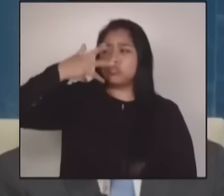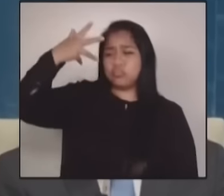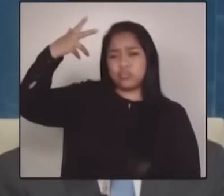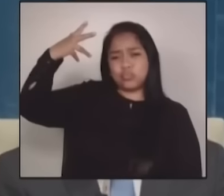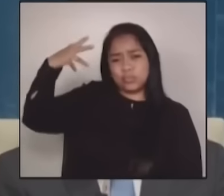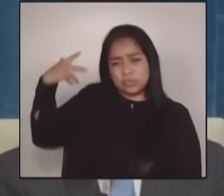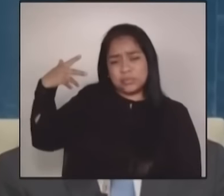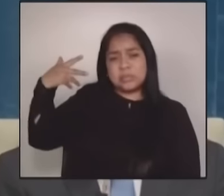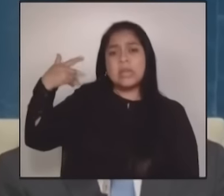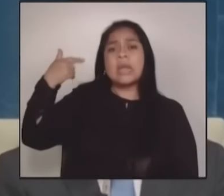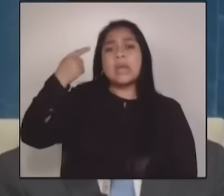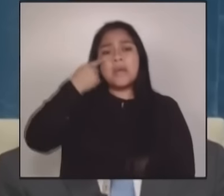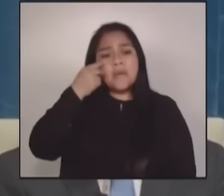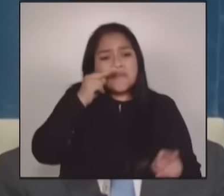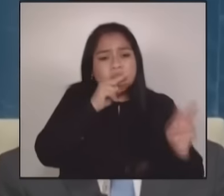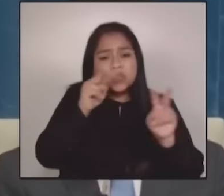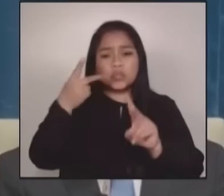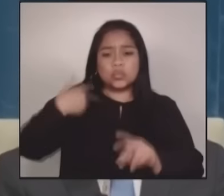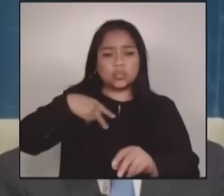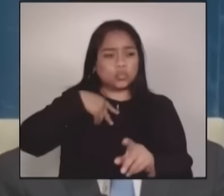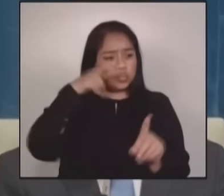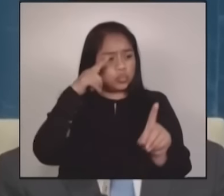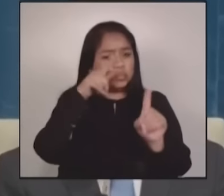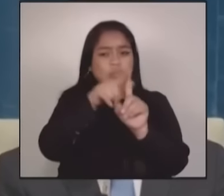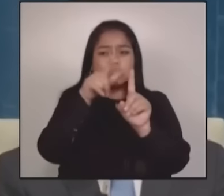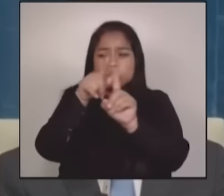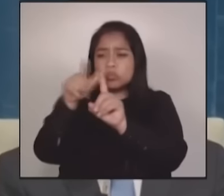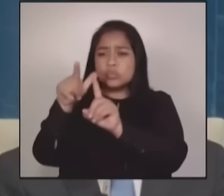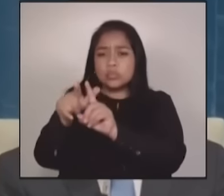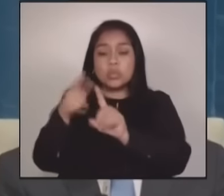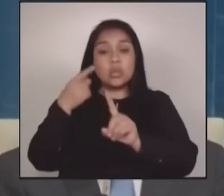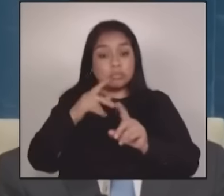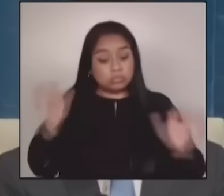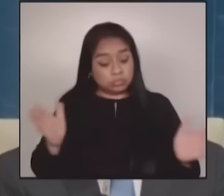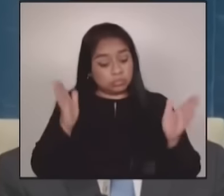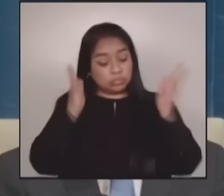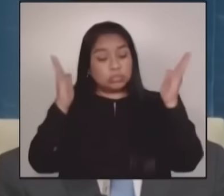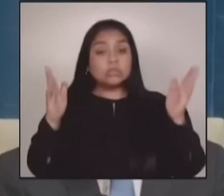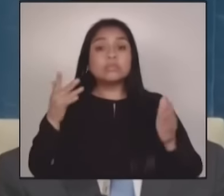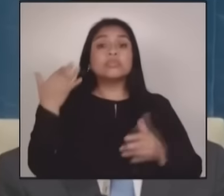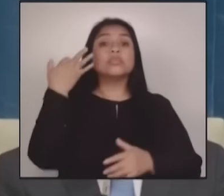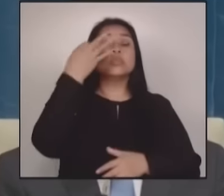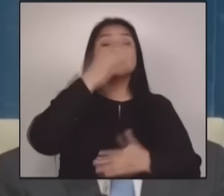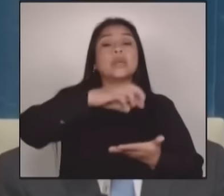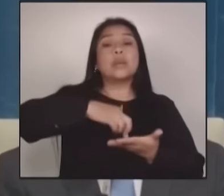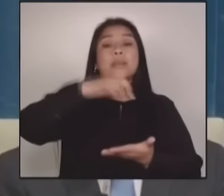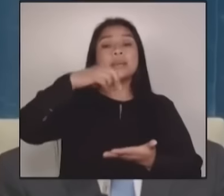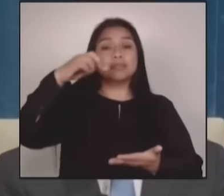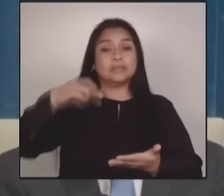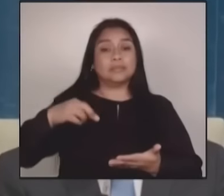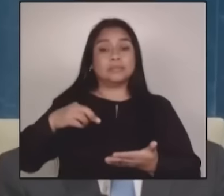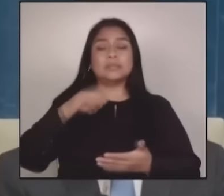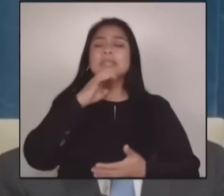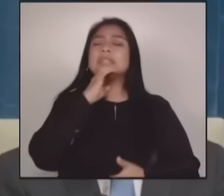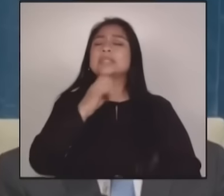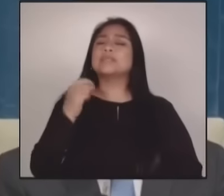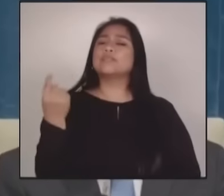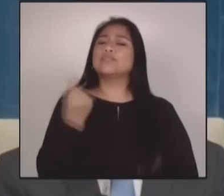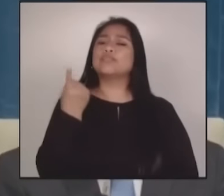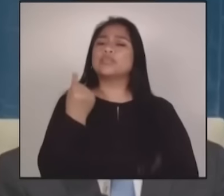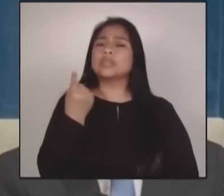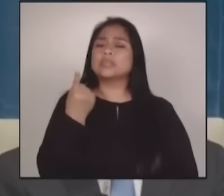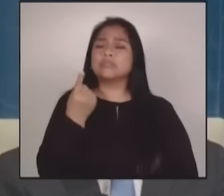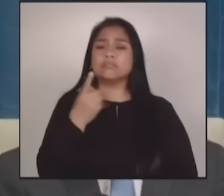apreciar nuestros logros e impulsar el progreso del país, es imperativo